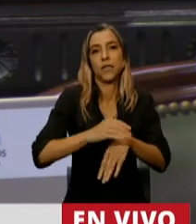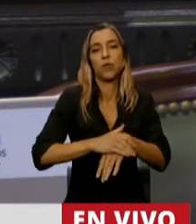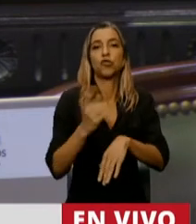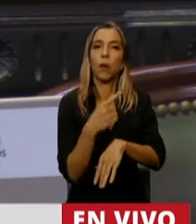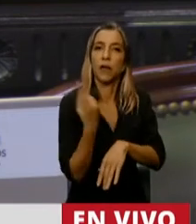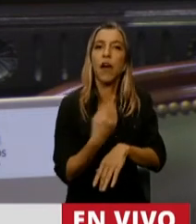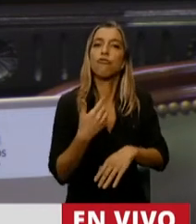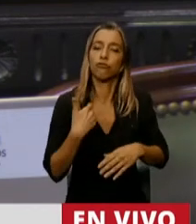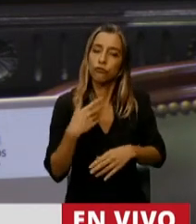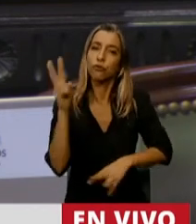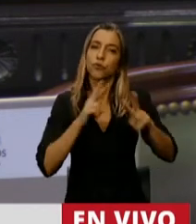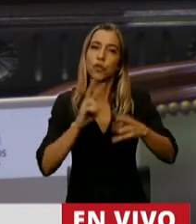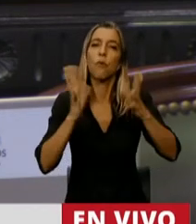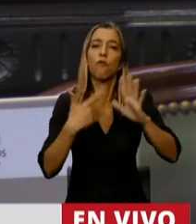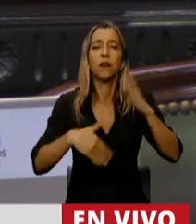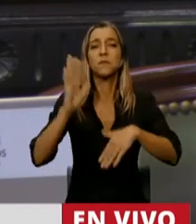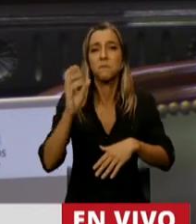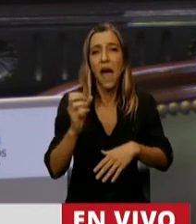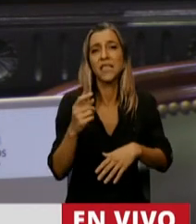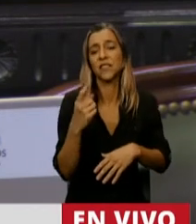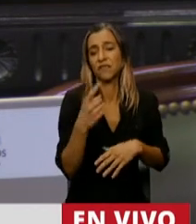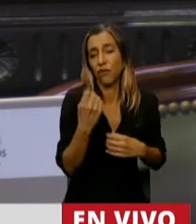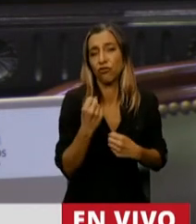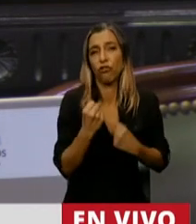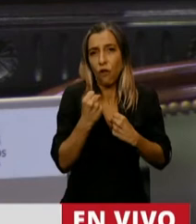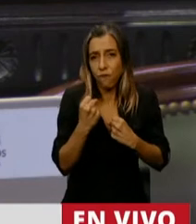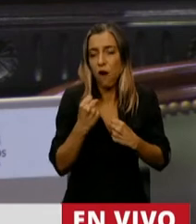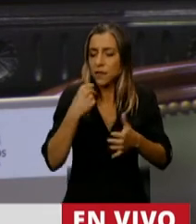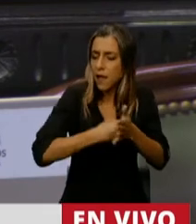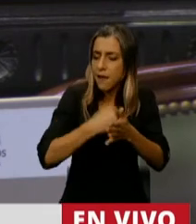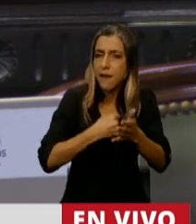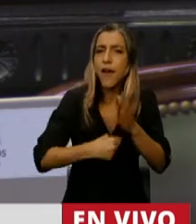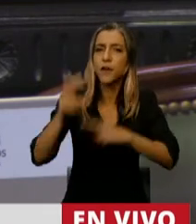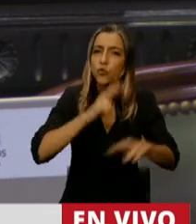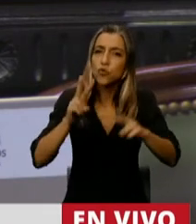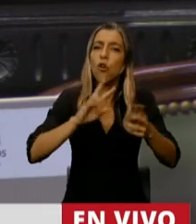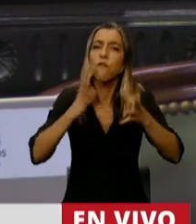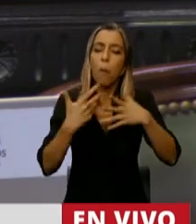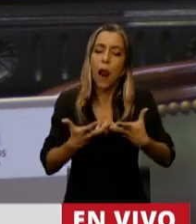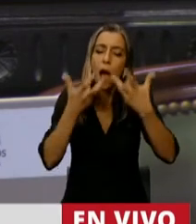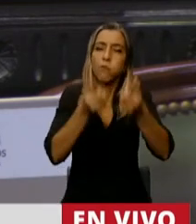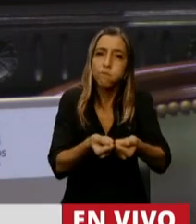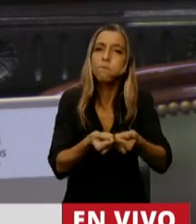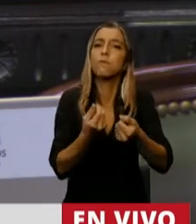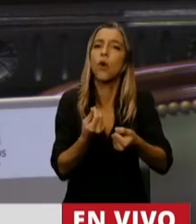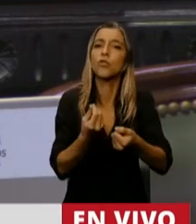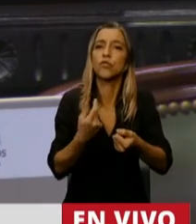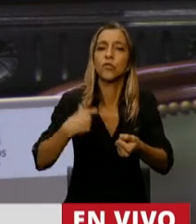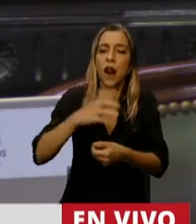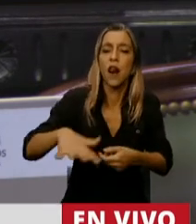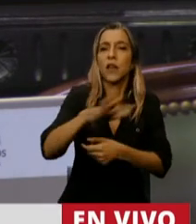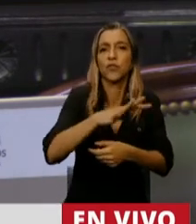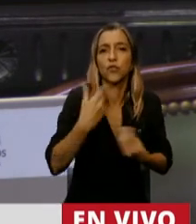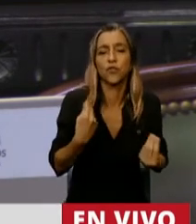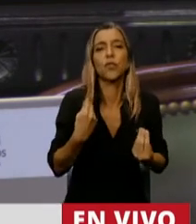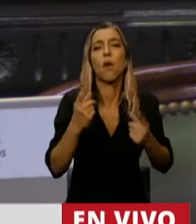cada uno de los argentinos y sobre todo la fuerza política que ganó el proceso electoral trató de acompañar para que el daño que estaba pensando realizar